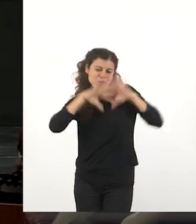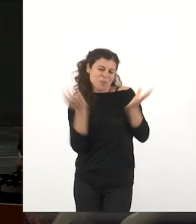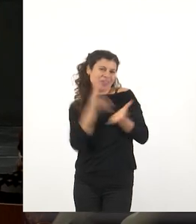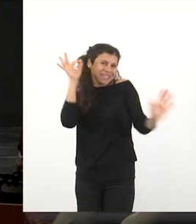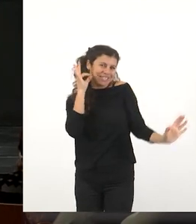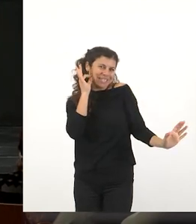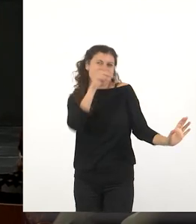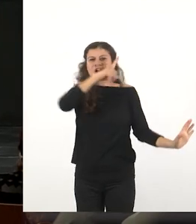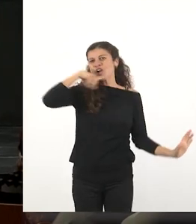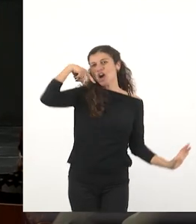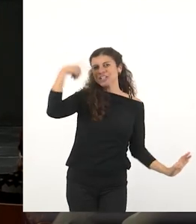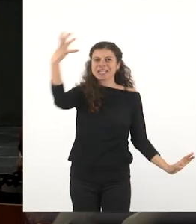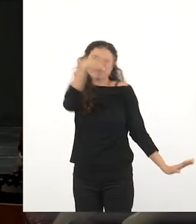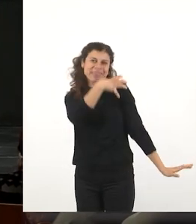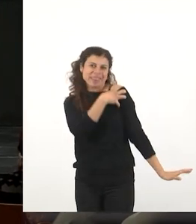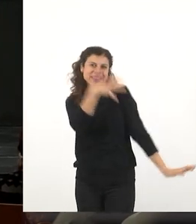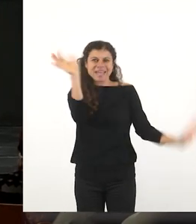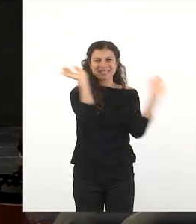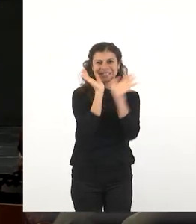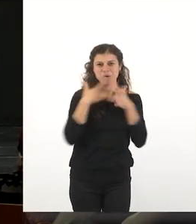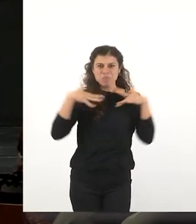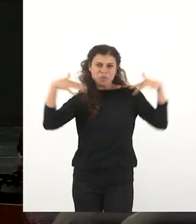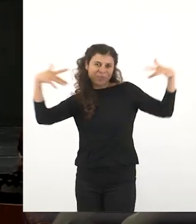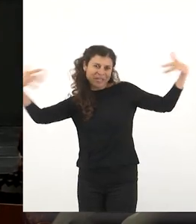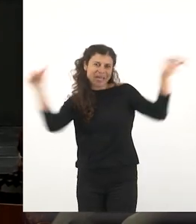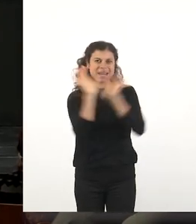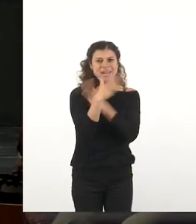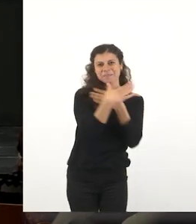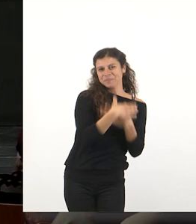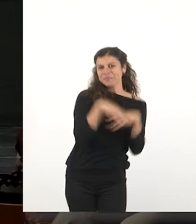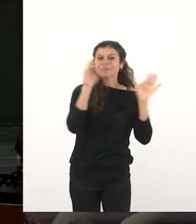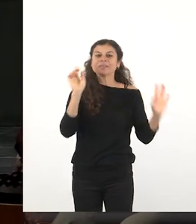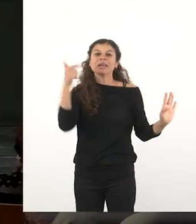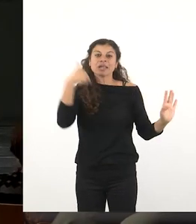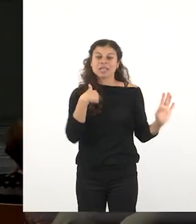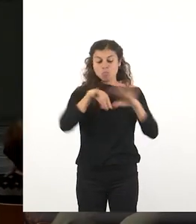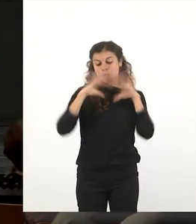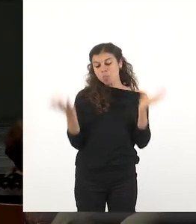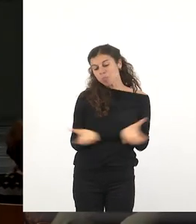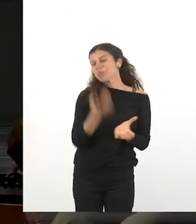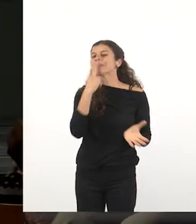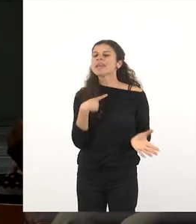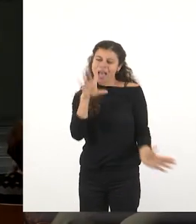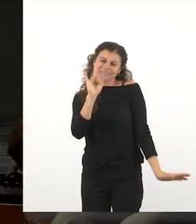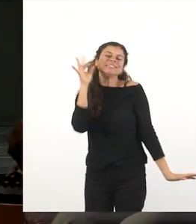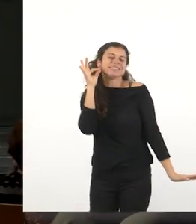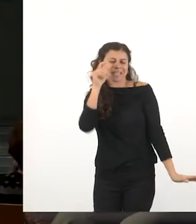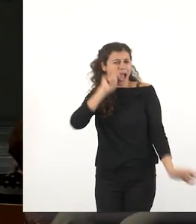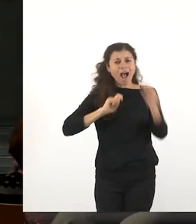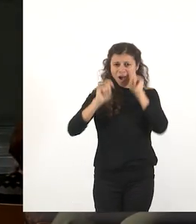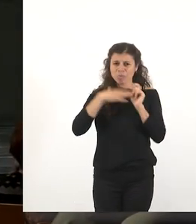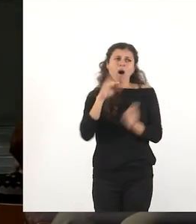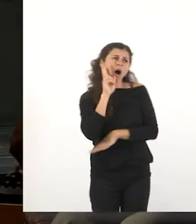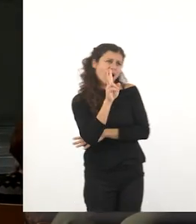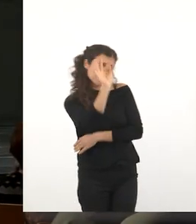mundo de color rosa con princesa, las madrinas purpurina. En mi mundo me dijeron que las chicas sí podemos llorar. ¡Ay, qué bonita